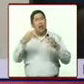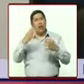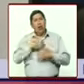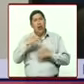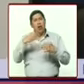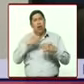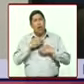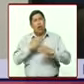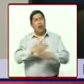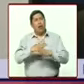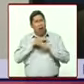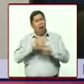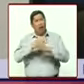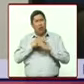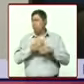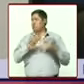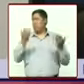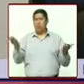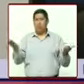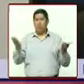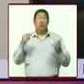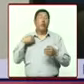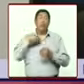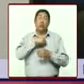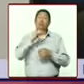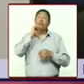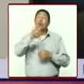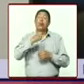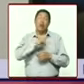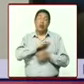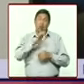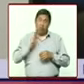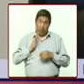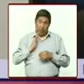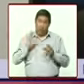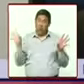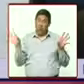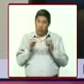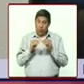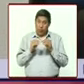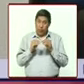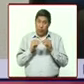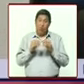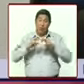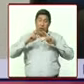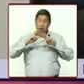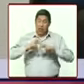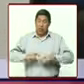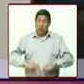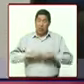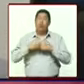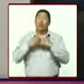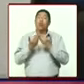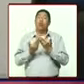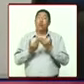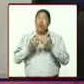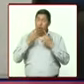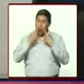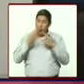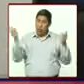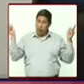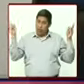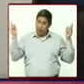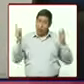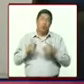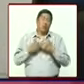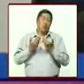el día de mañana, como Tribunal Supremo Electoral, vamos a tener una sesión de sala plena para analizar los alcances y emitir un